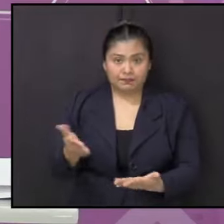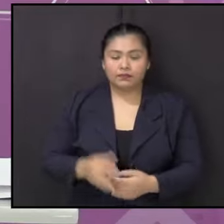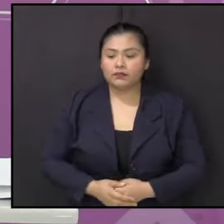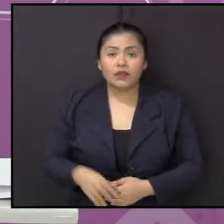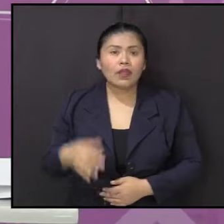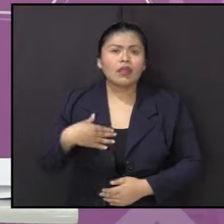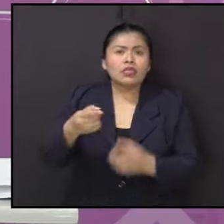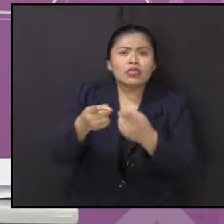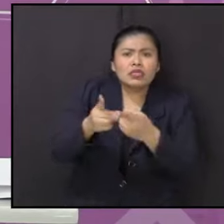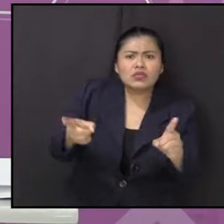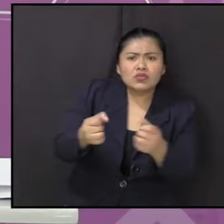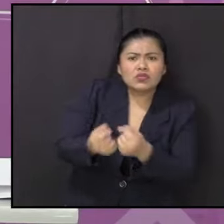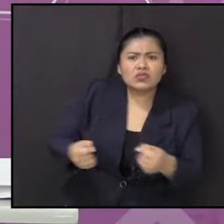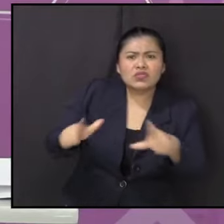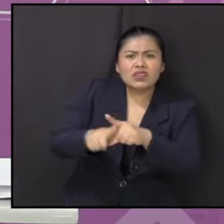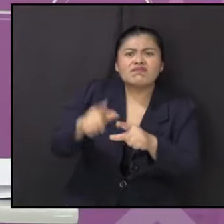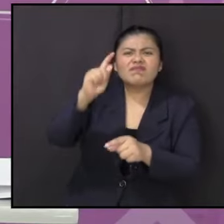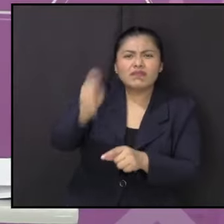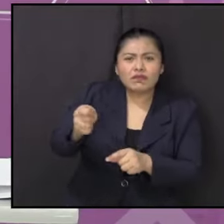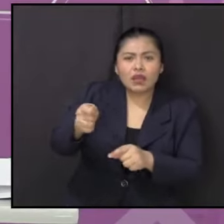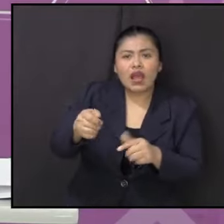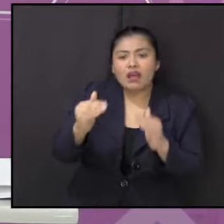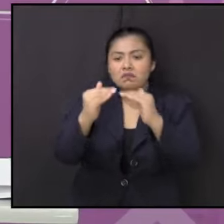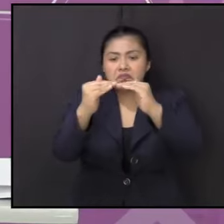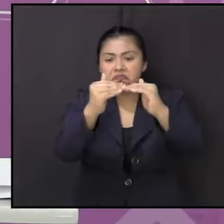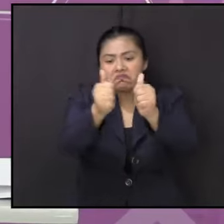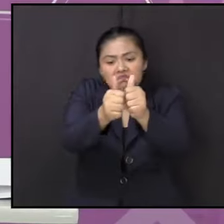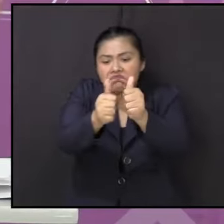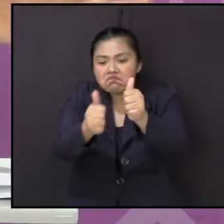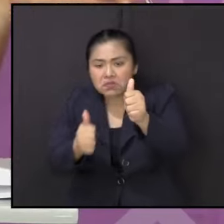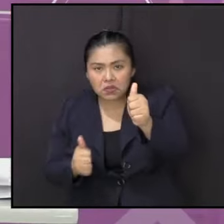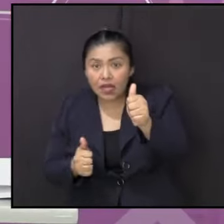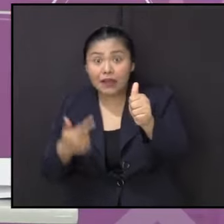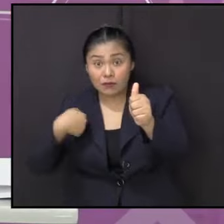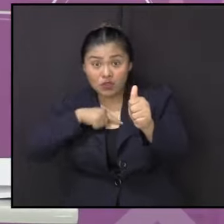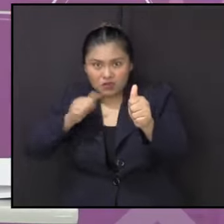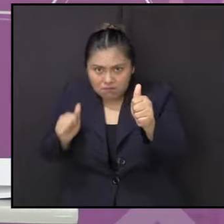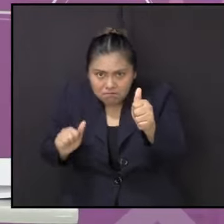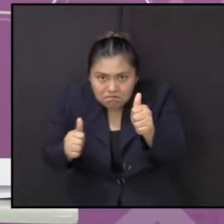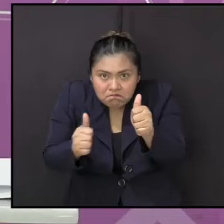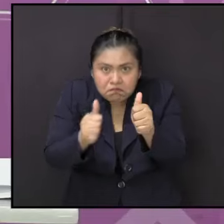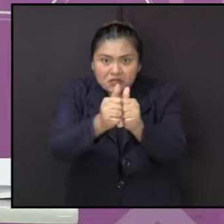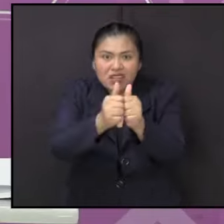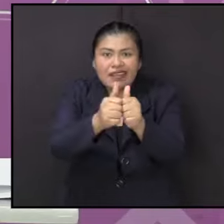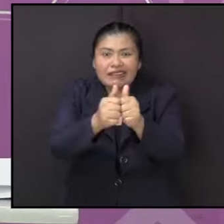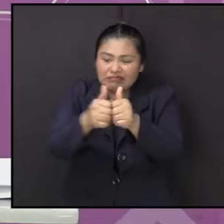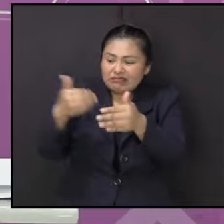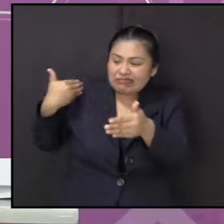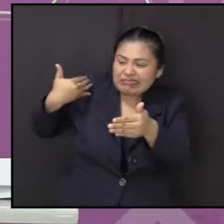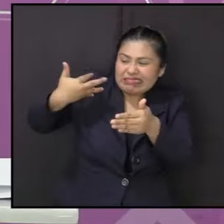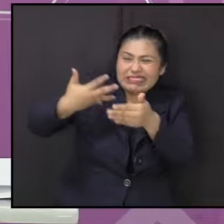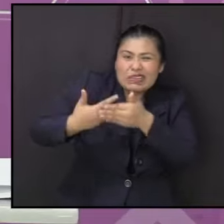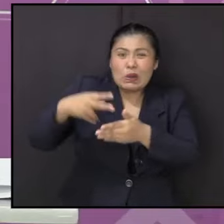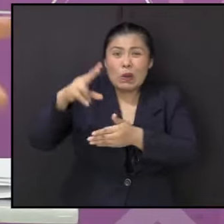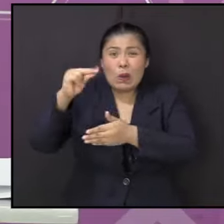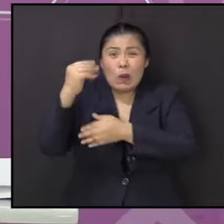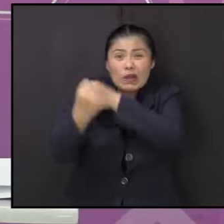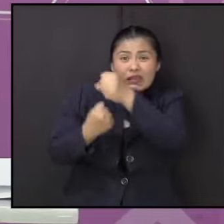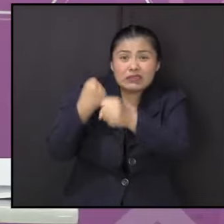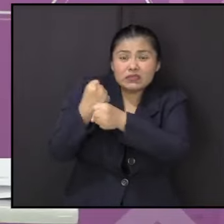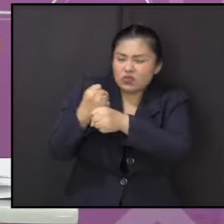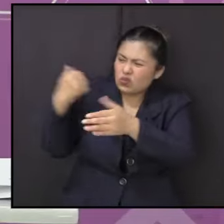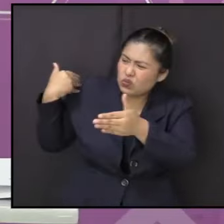para cerrar las brechas de desigualdad que desafortunadamente han estado durante este periodo neoliberal, durante más de 80 años. ¿Cómo